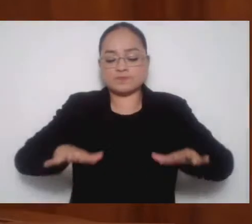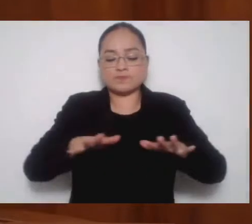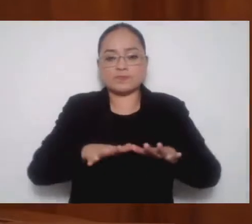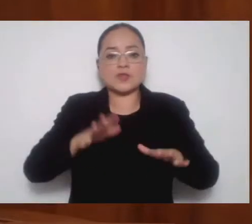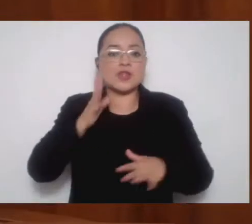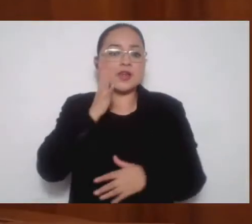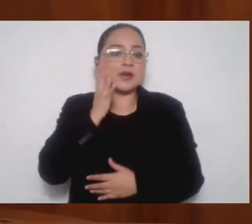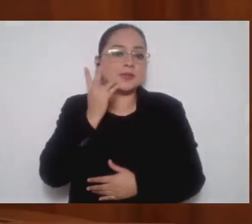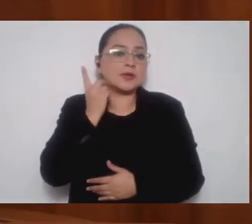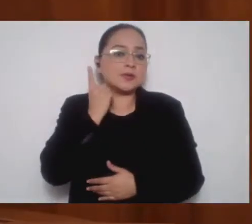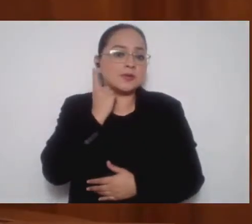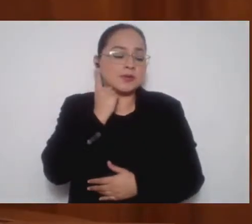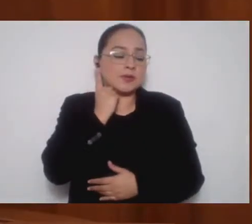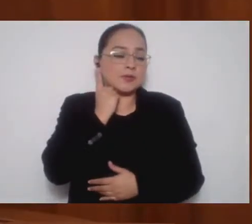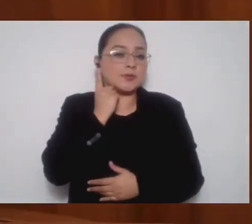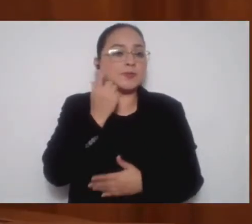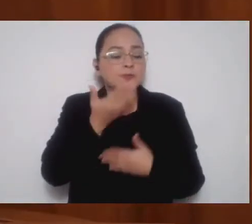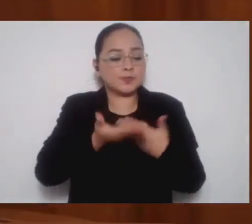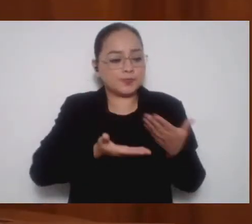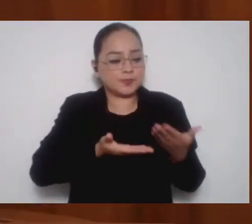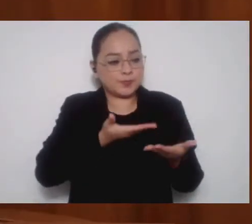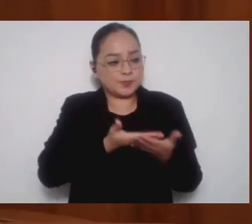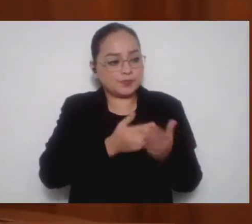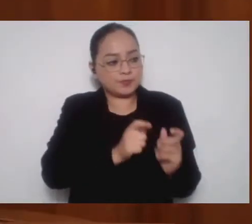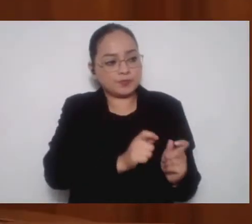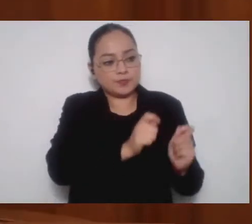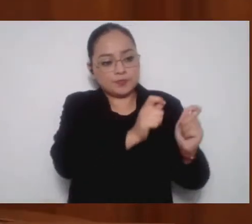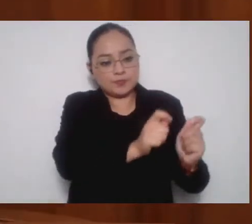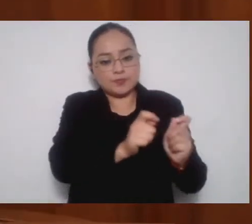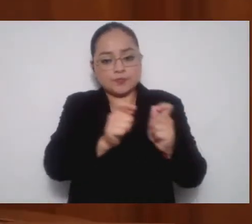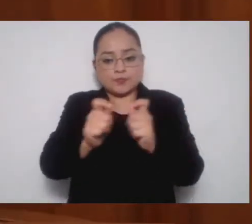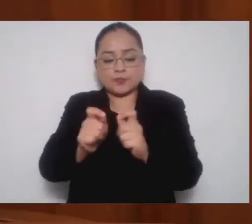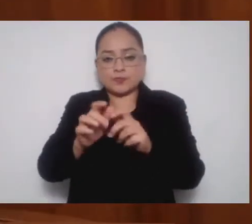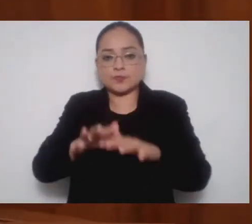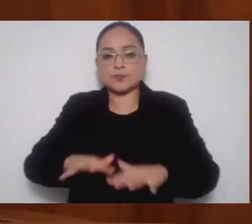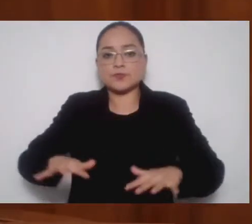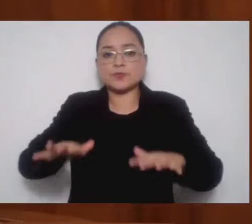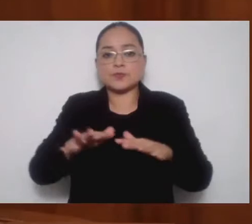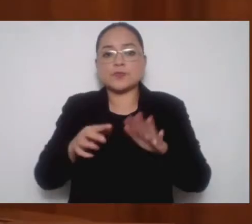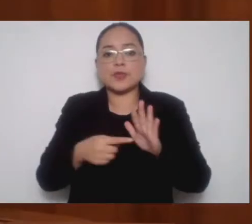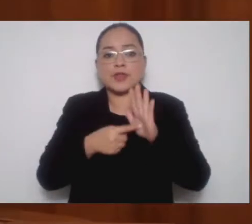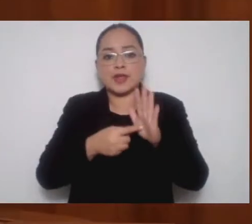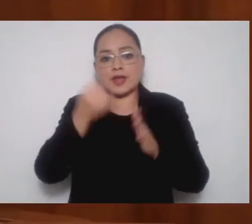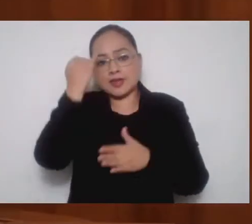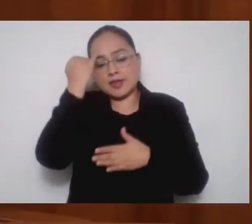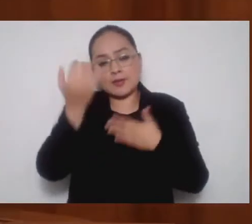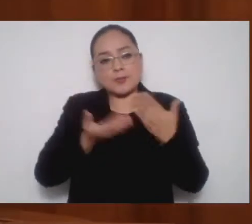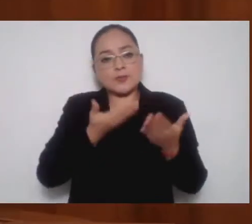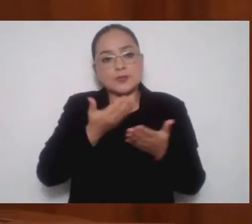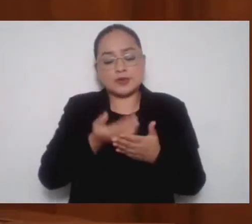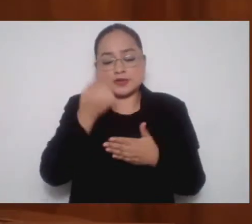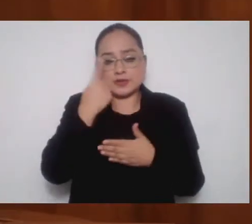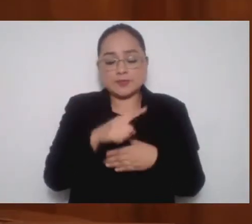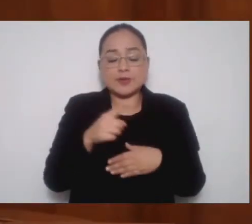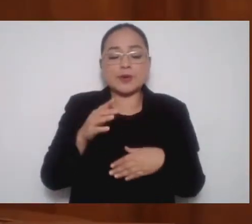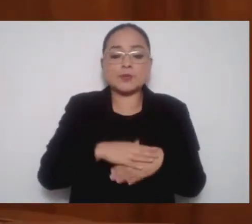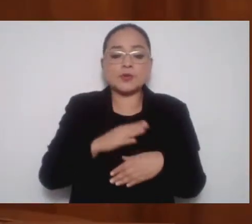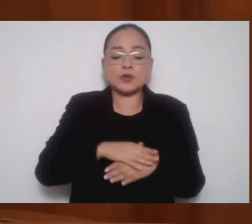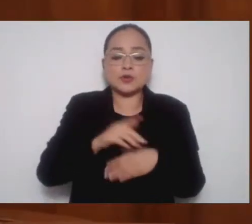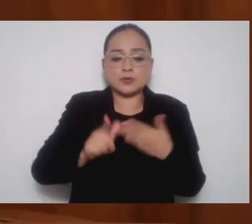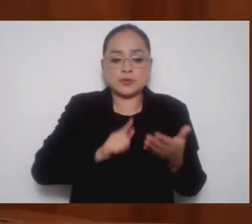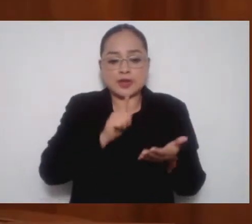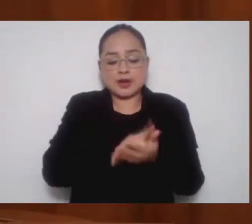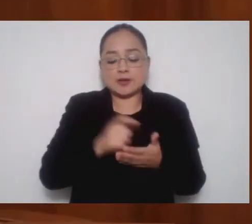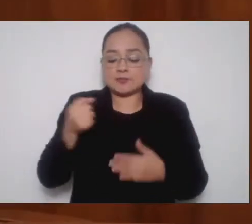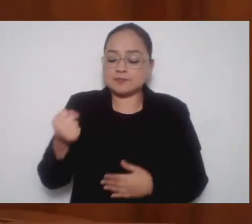esta honorable legislatura por su digno conducto la presente iniciativa de decreto por